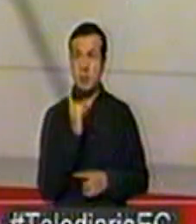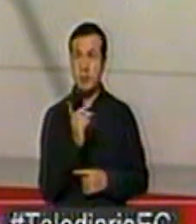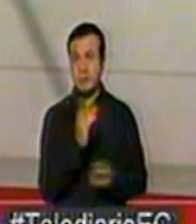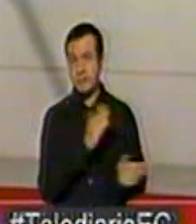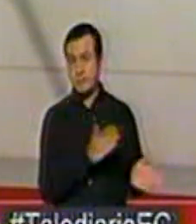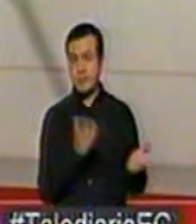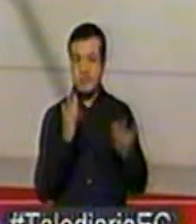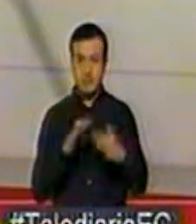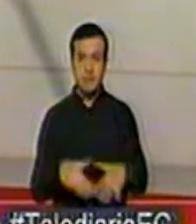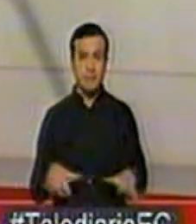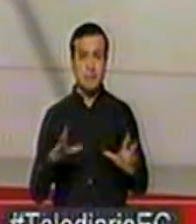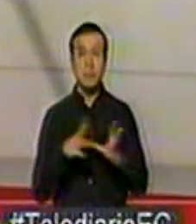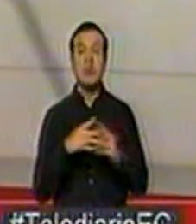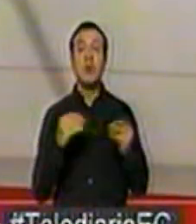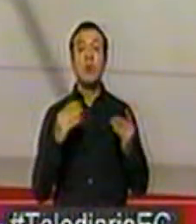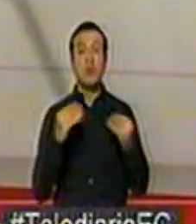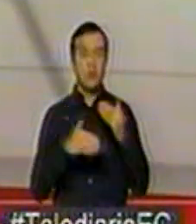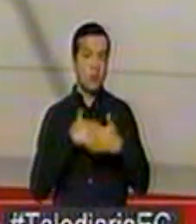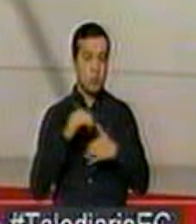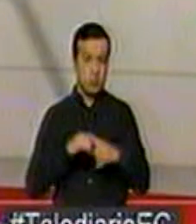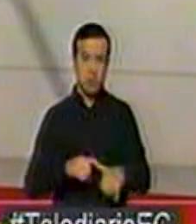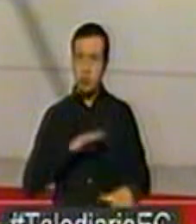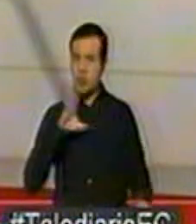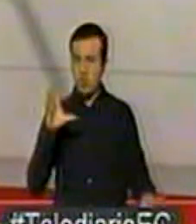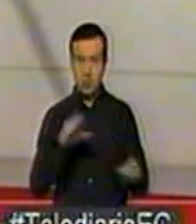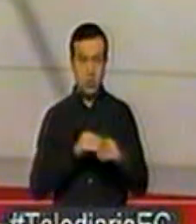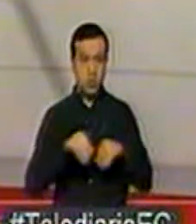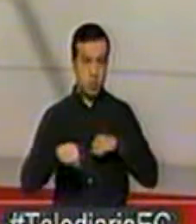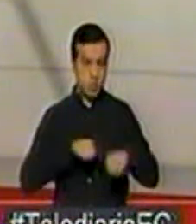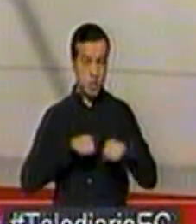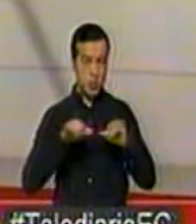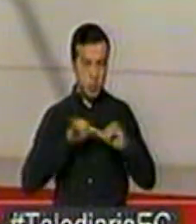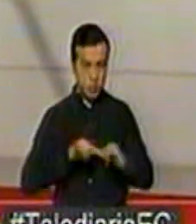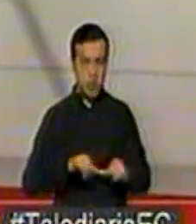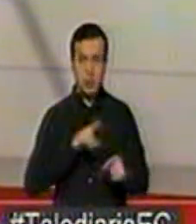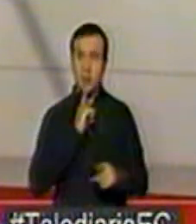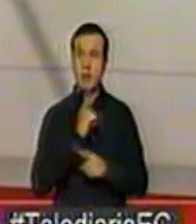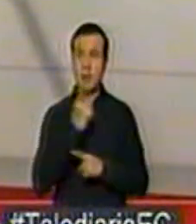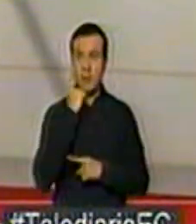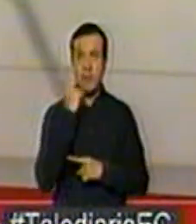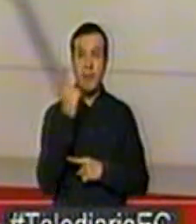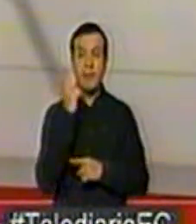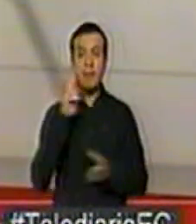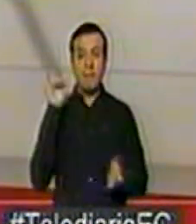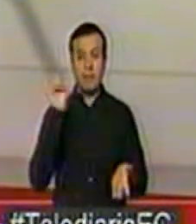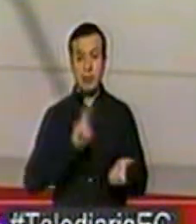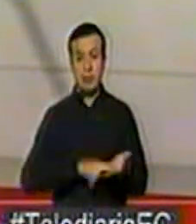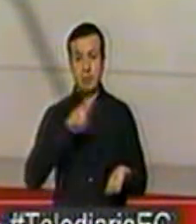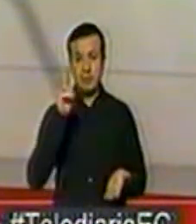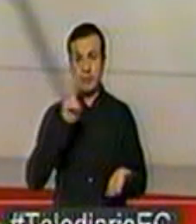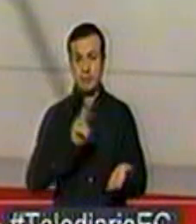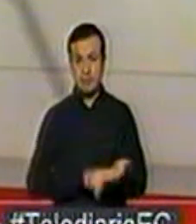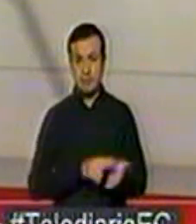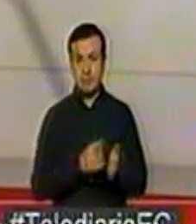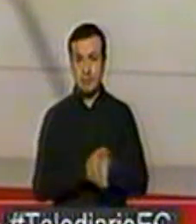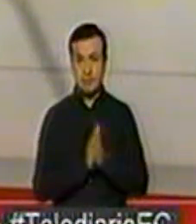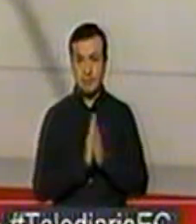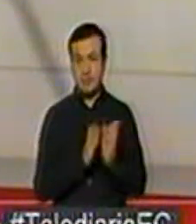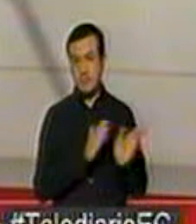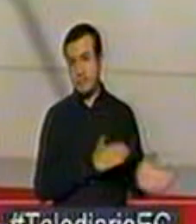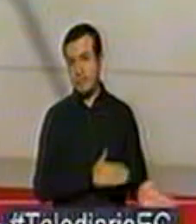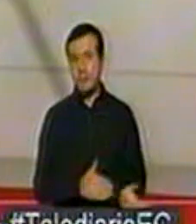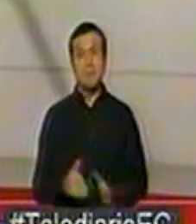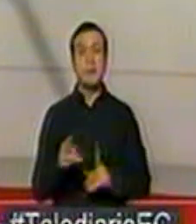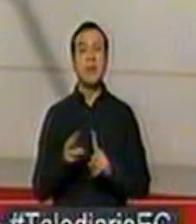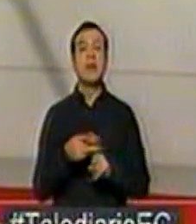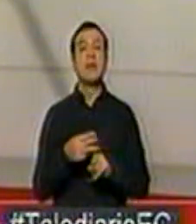tenemos bastante avanzados todos los trámites. Las visas serán solicitadas en